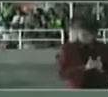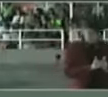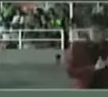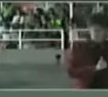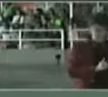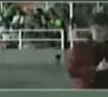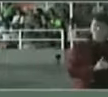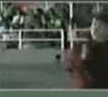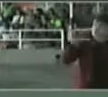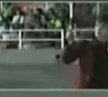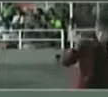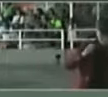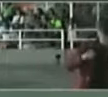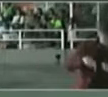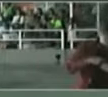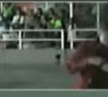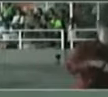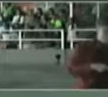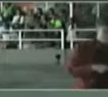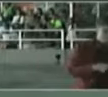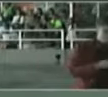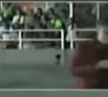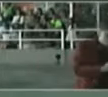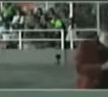Dios me dio y está muriendo.